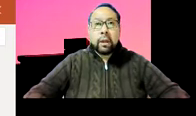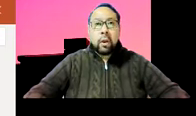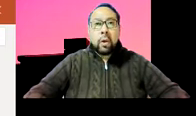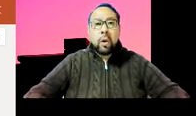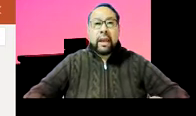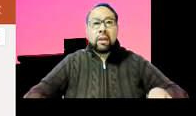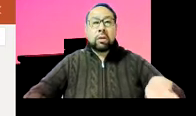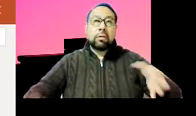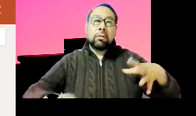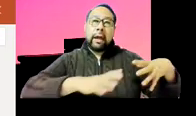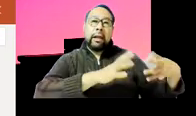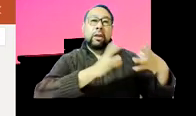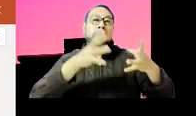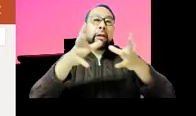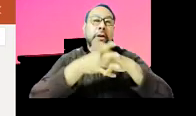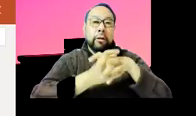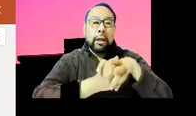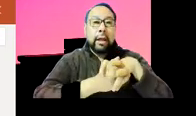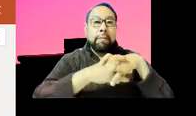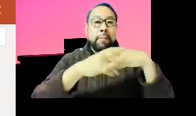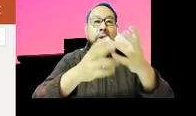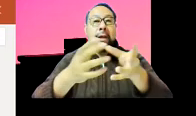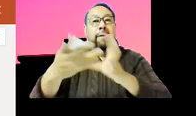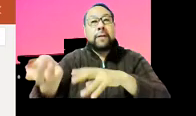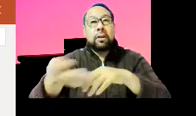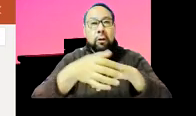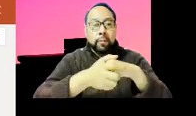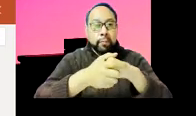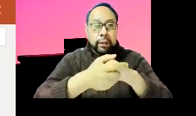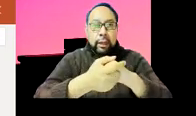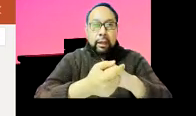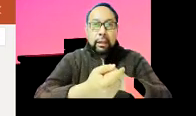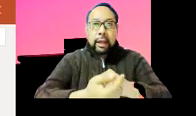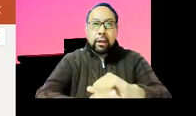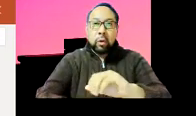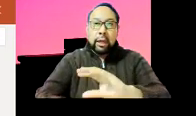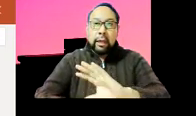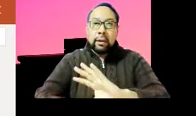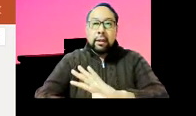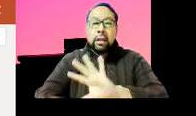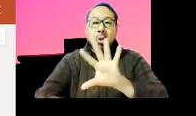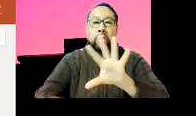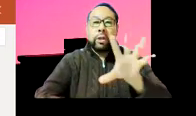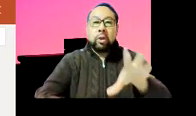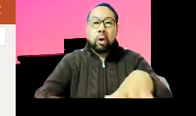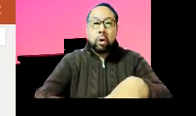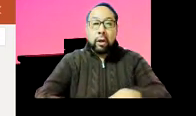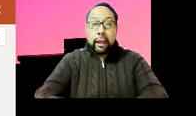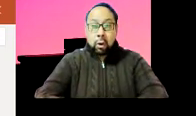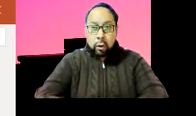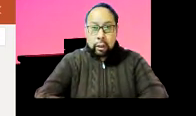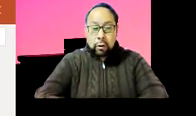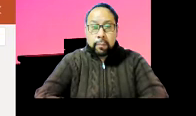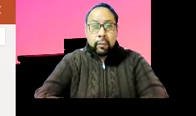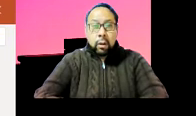invitando es a realizar una acción en pro del beneficio, que en este caso que es de nuestro